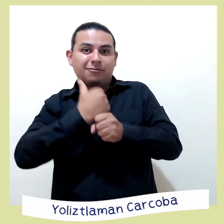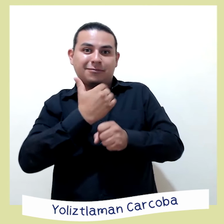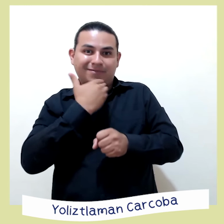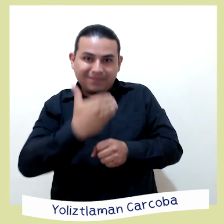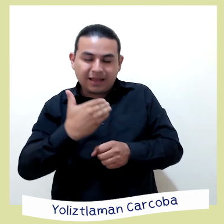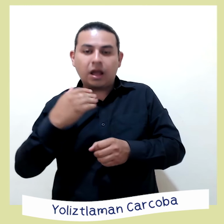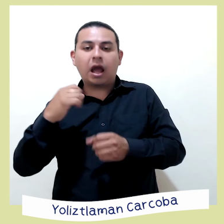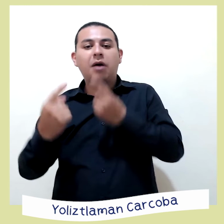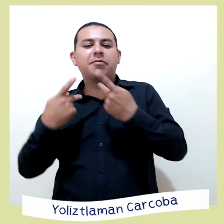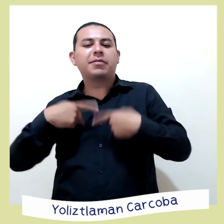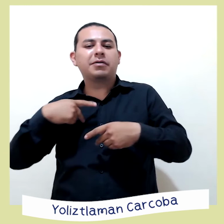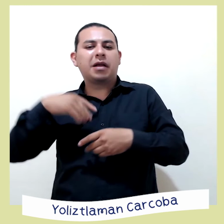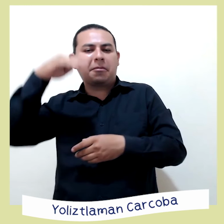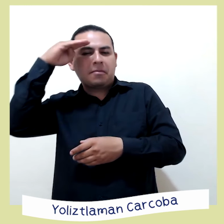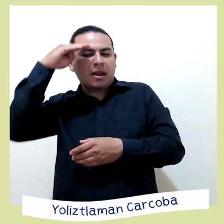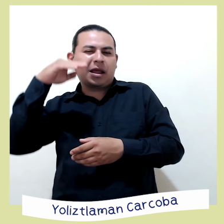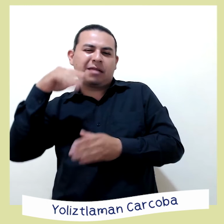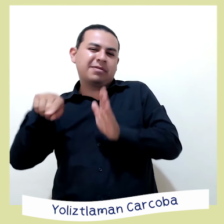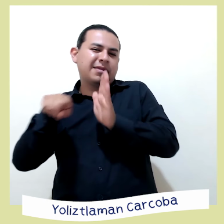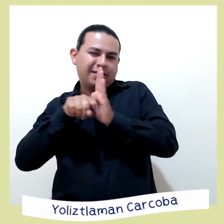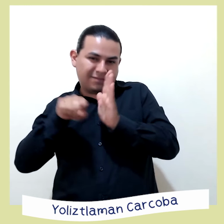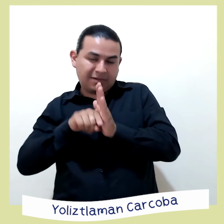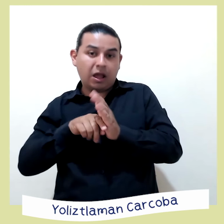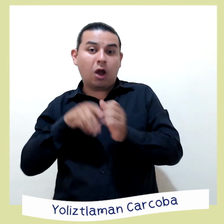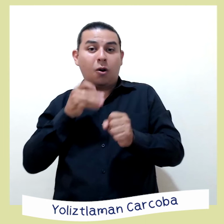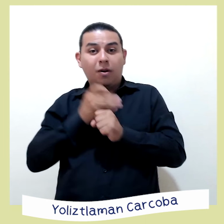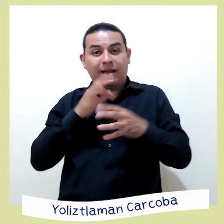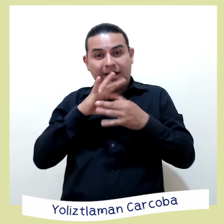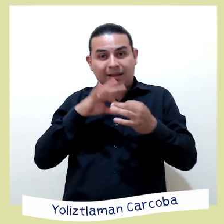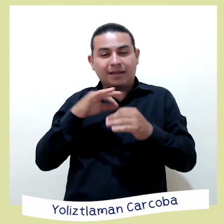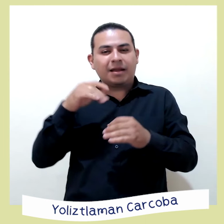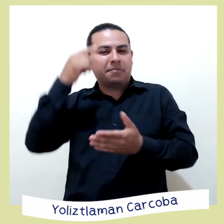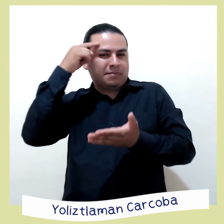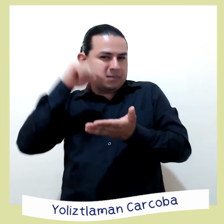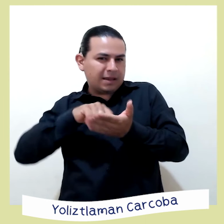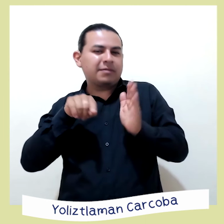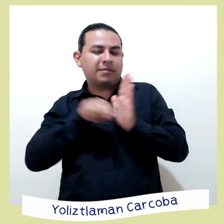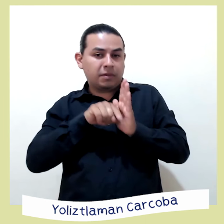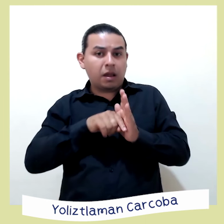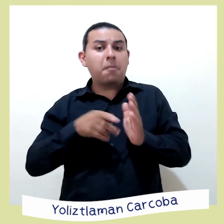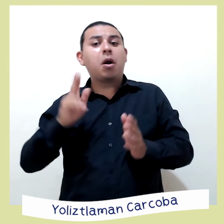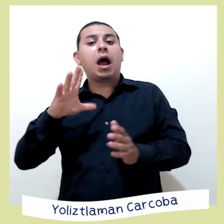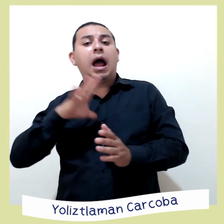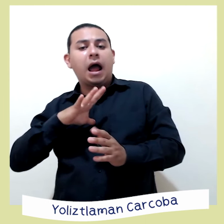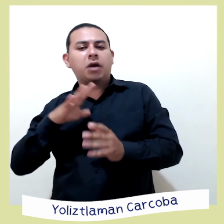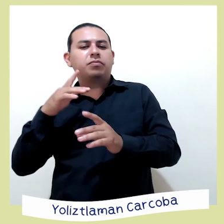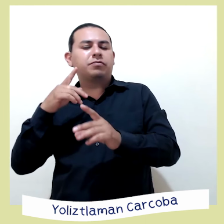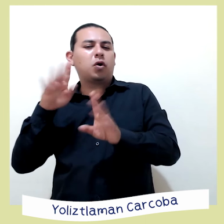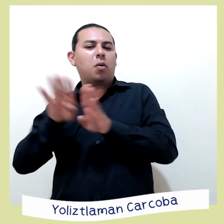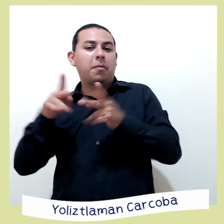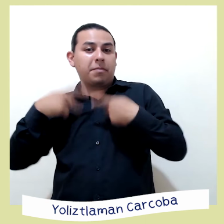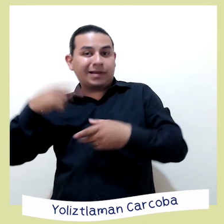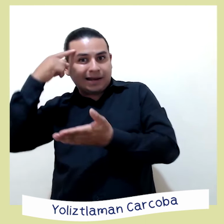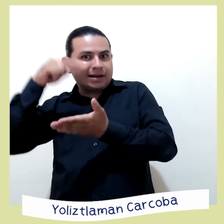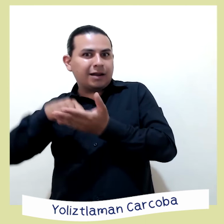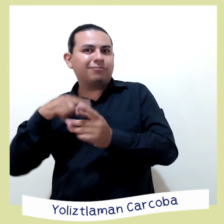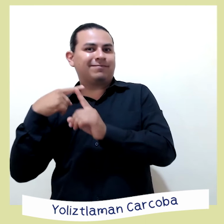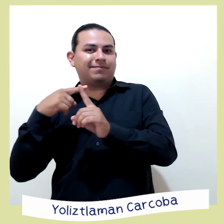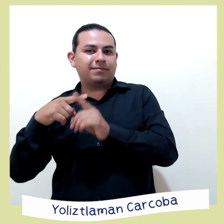negativos. Ya hemos hecho referencia a los estereotipos negativos, pero también hay estereotipos